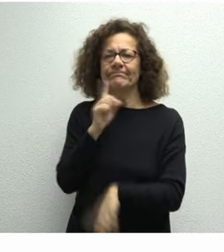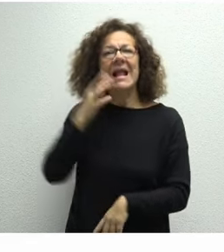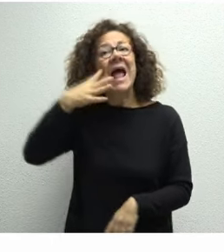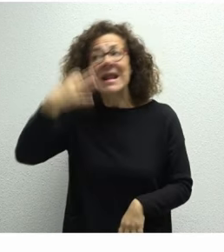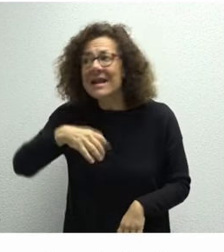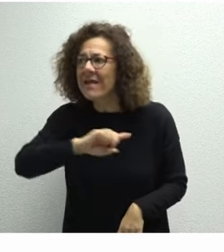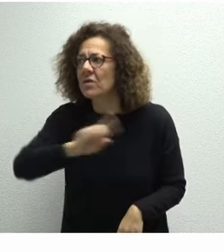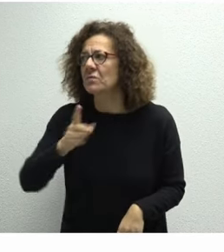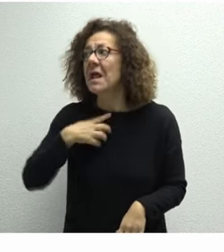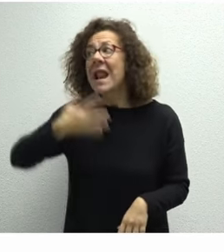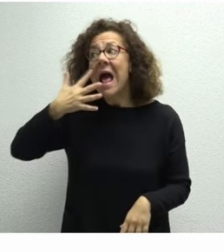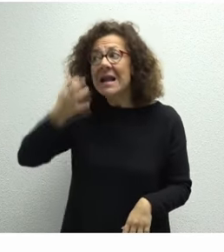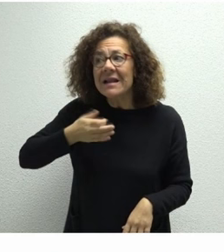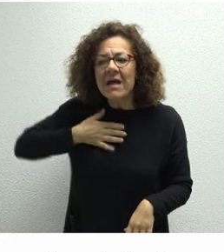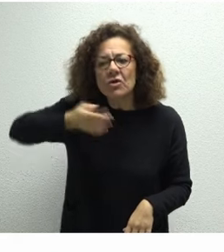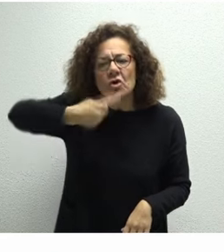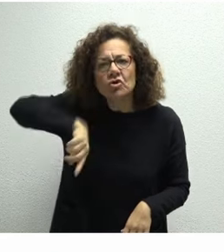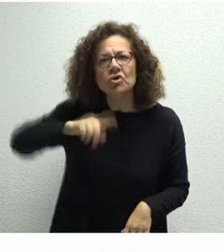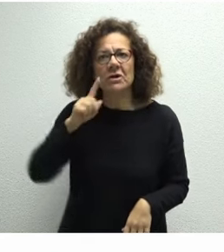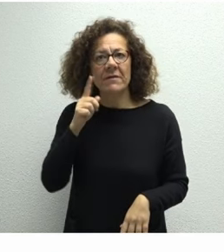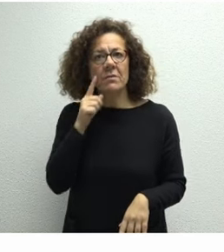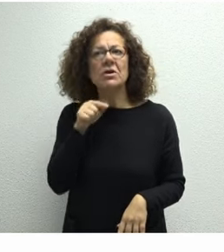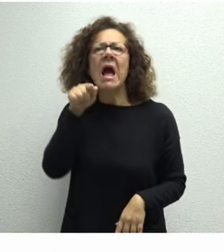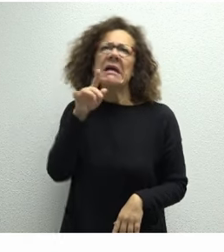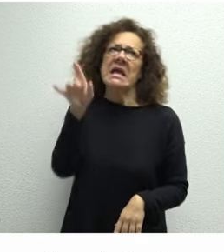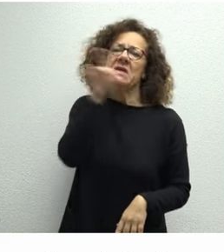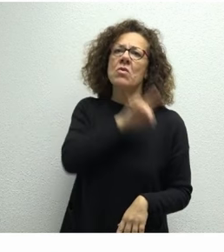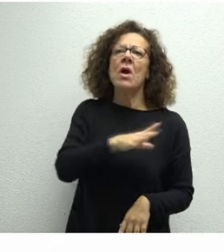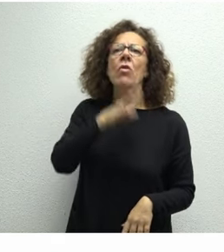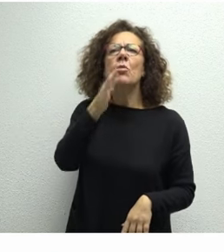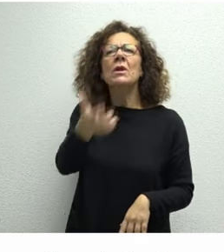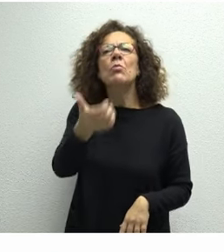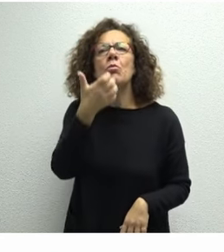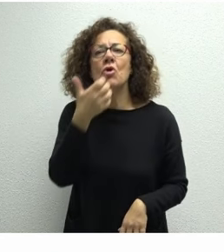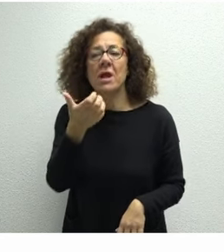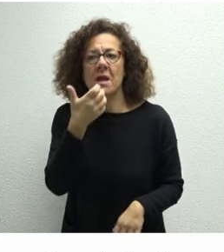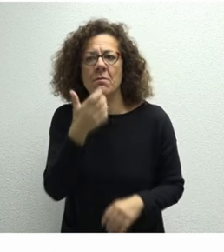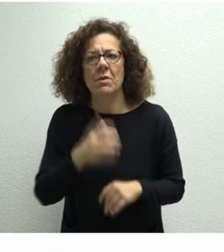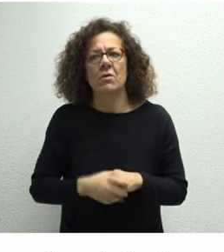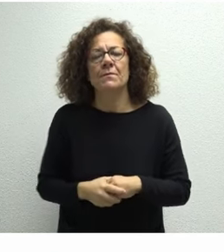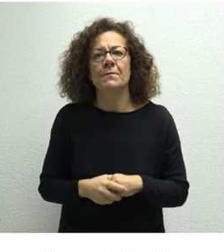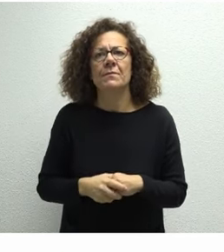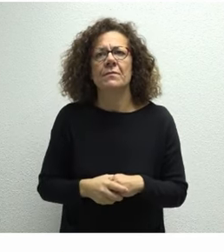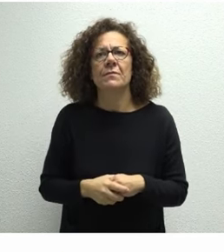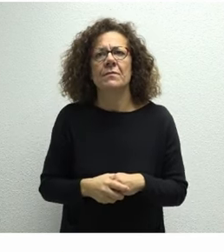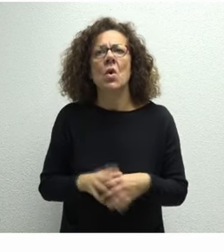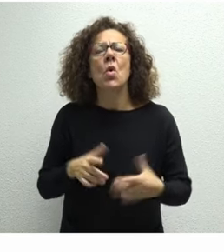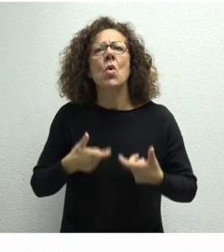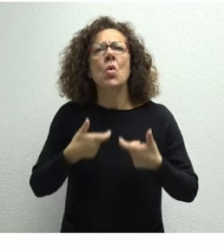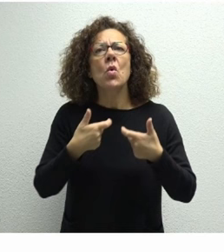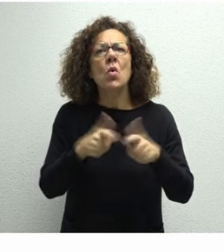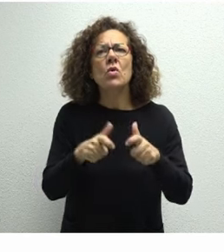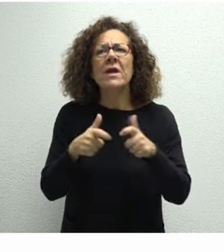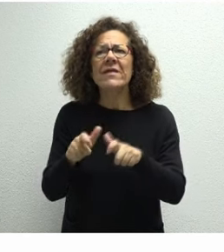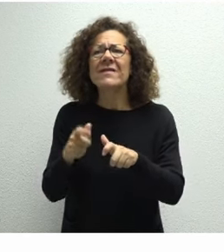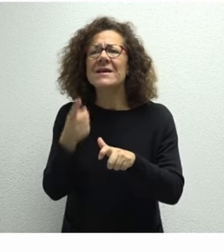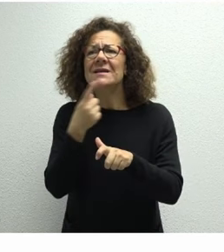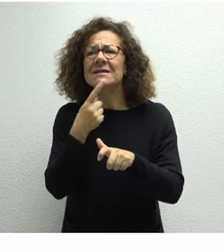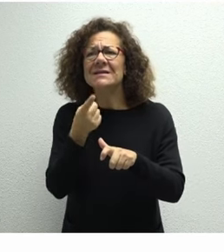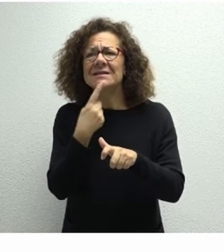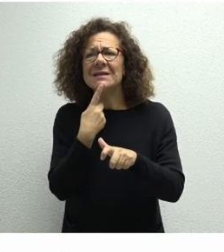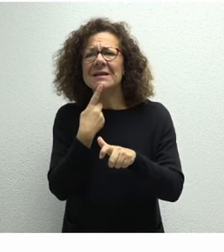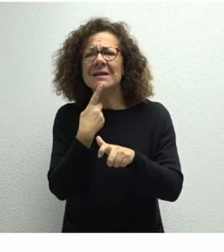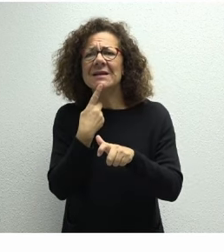realidad la veremos nosotros después está equivocado porque por ejemplo eh unidades digamos la um